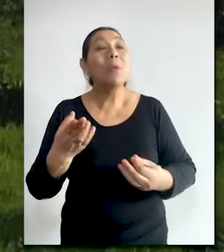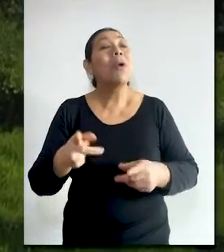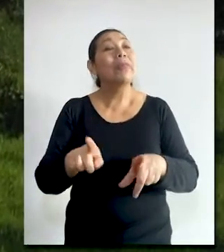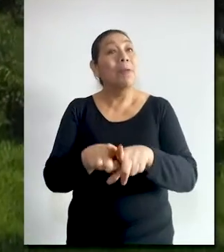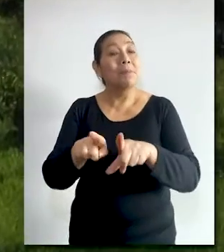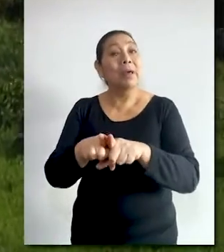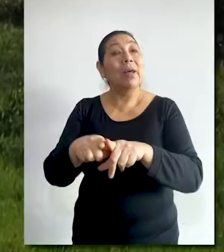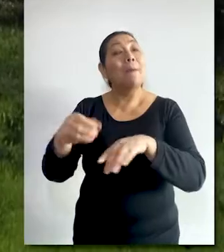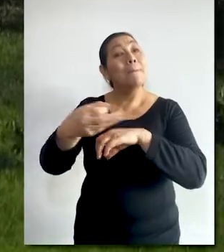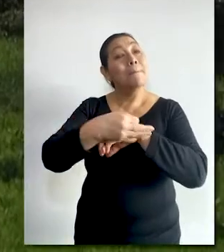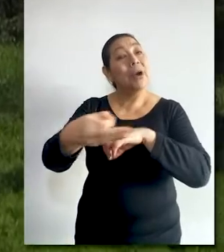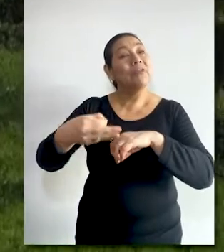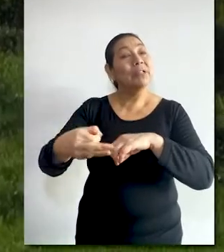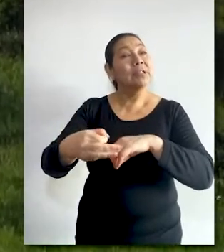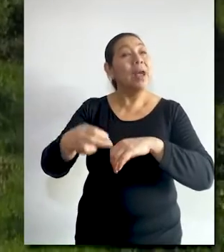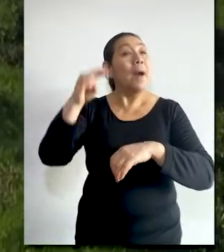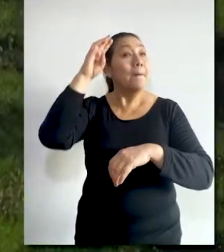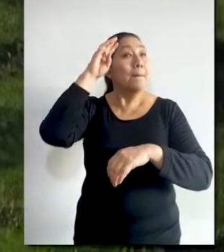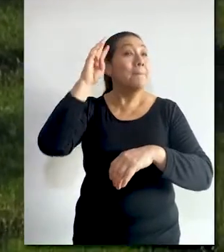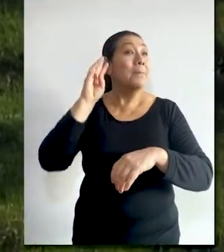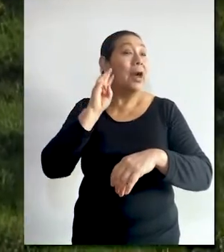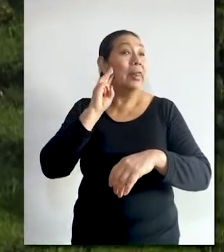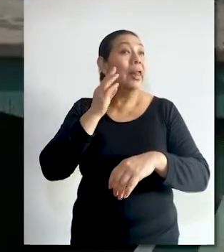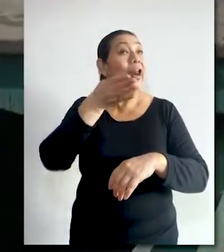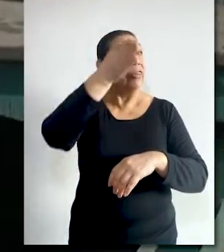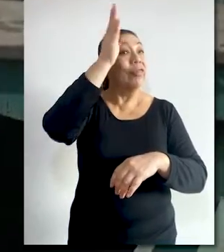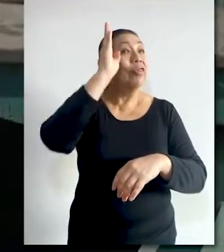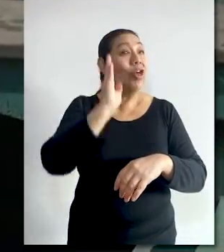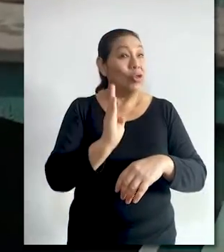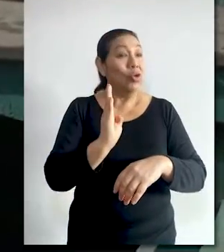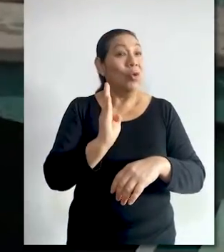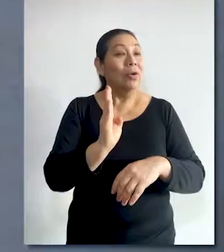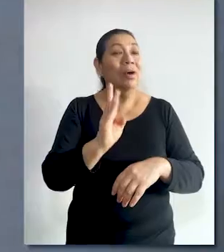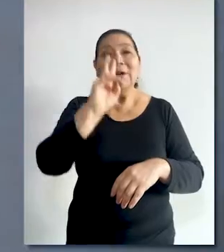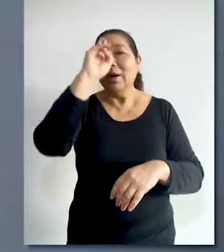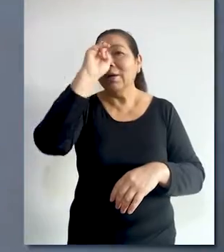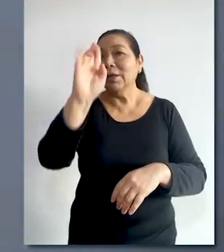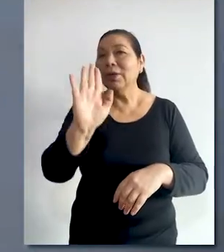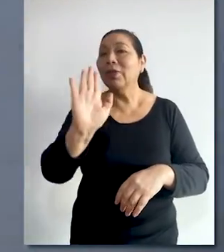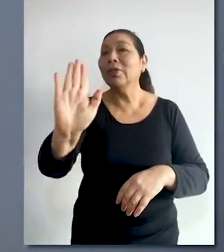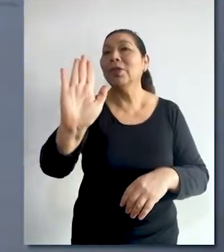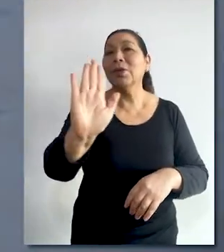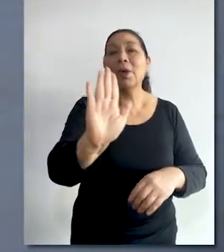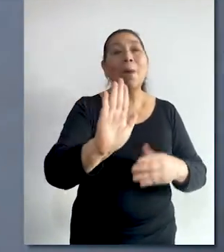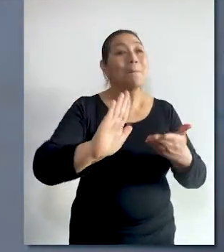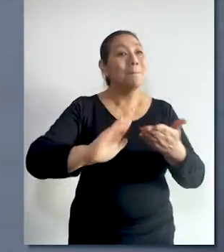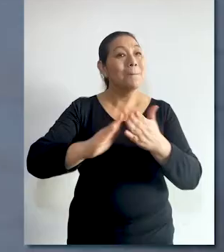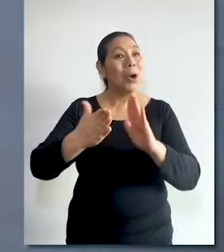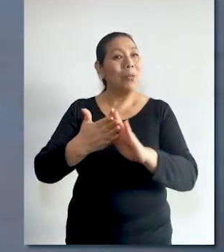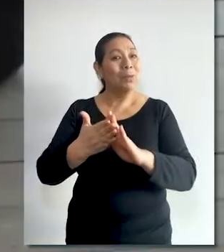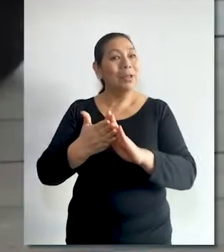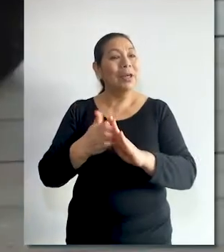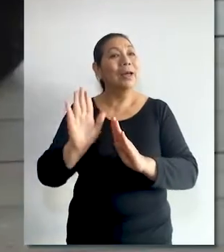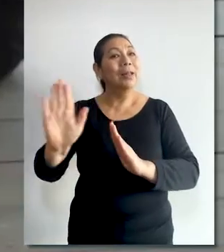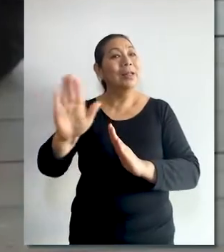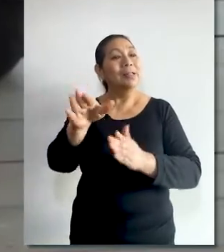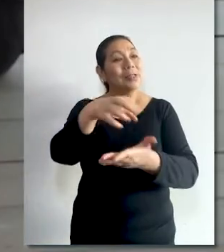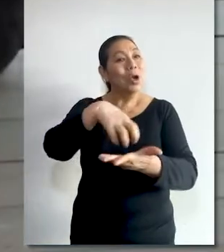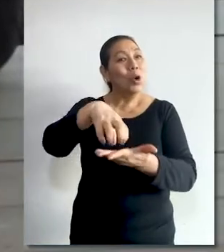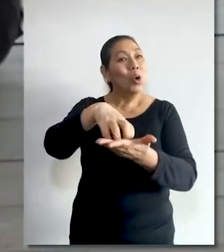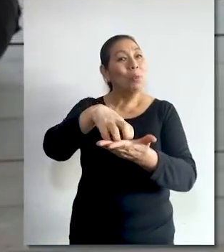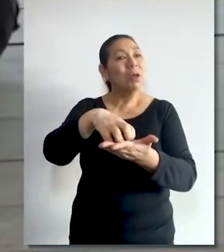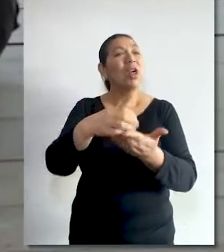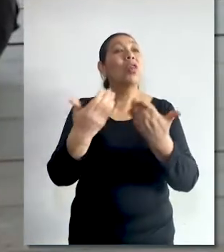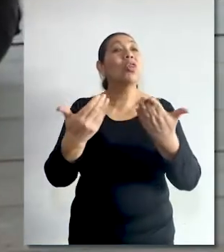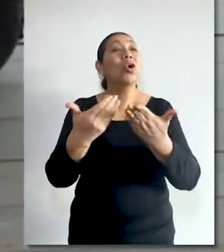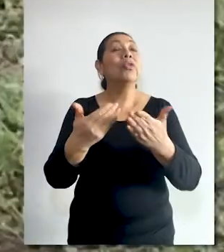Tambopata, Madre de Dios. Además, anuló una resolución judicial que vulneraba la autonomía comunal y la propiedad territorial de